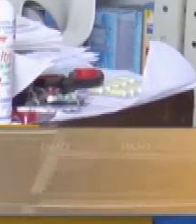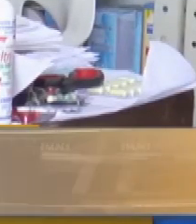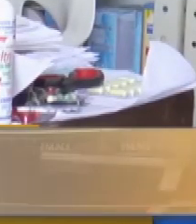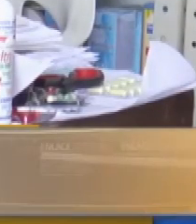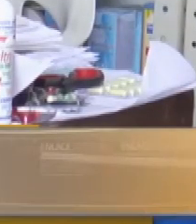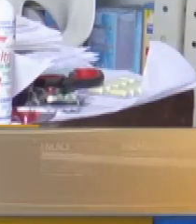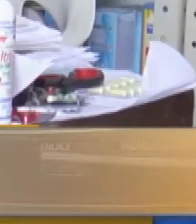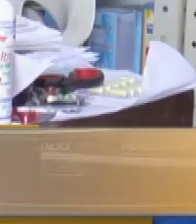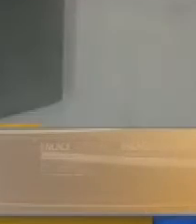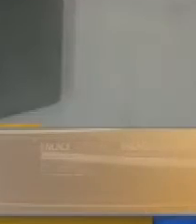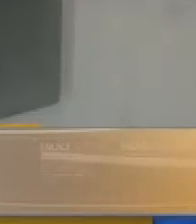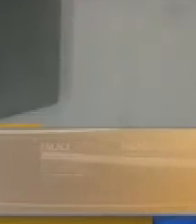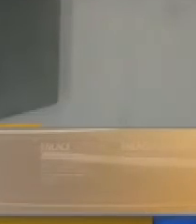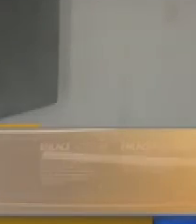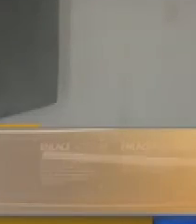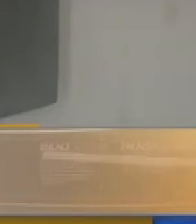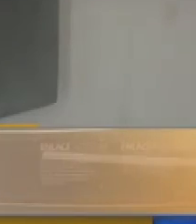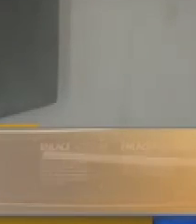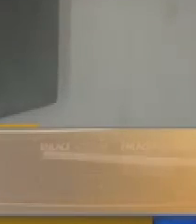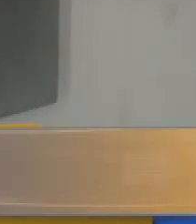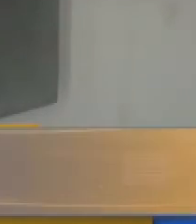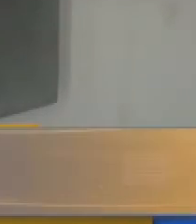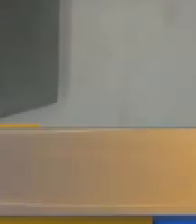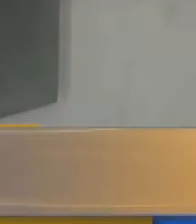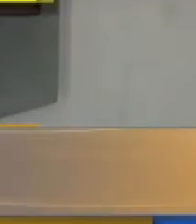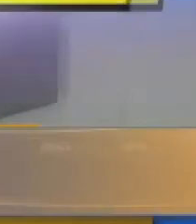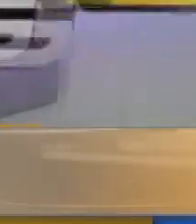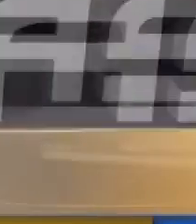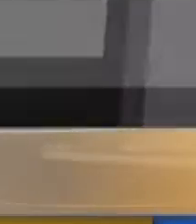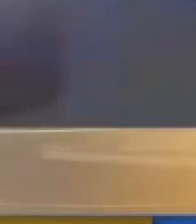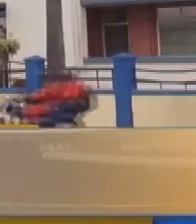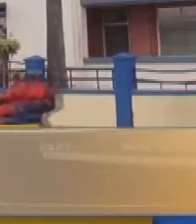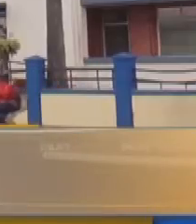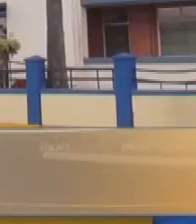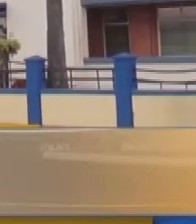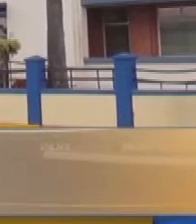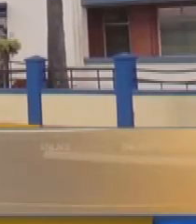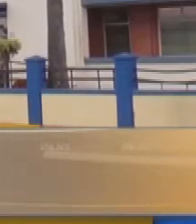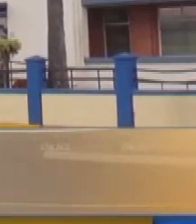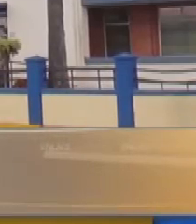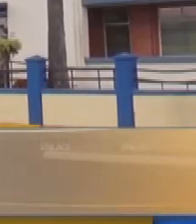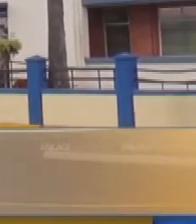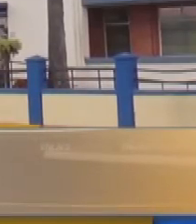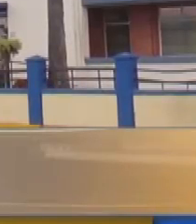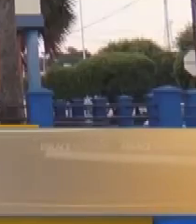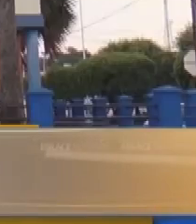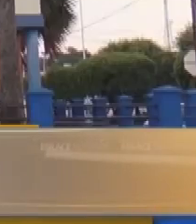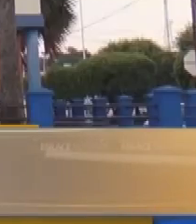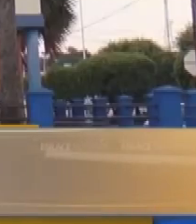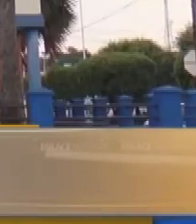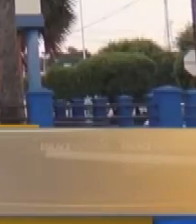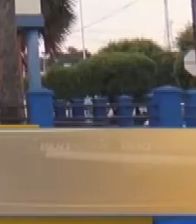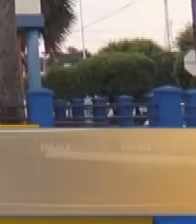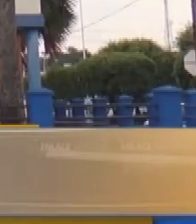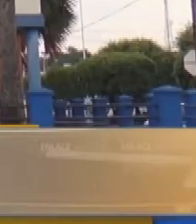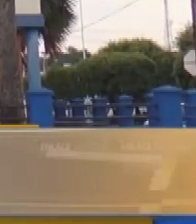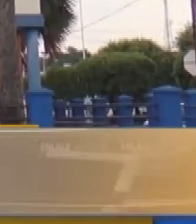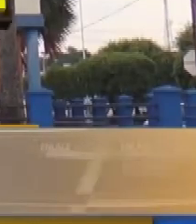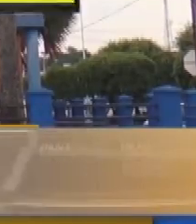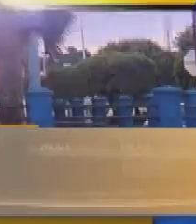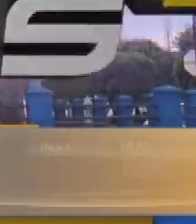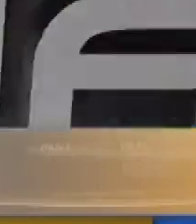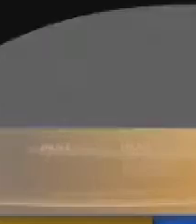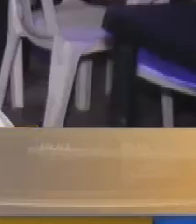que no sabe qué hacer ante tanta inseguridad en ese sector de la Comuna 5 de la ciudad. Cor Magdalena tendrá nuevo director ejecutivo el próximo 28 de